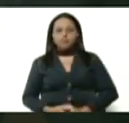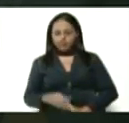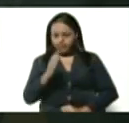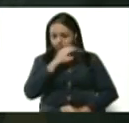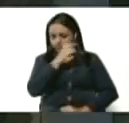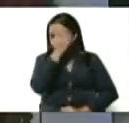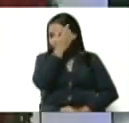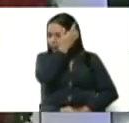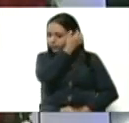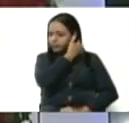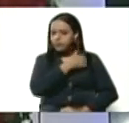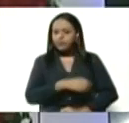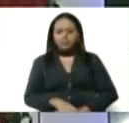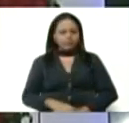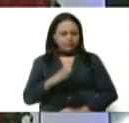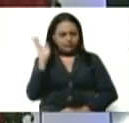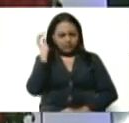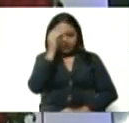ofrenda floral.